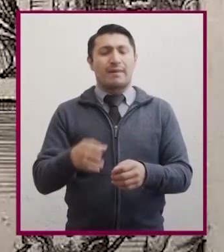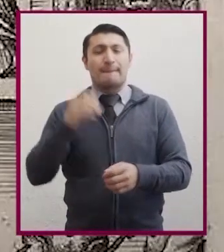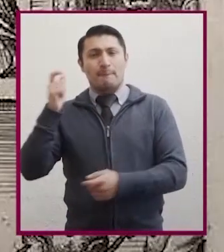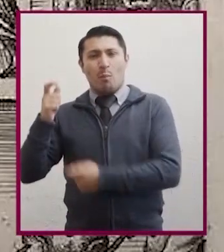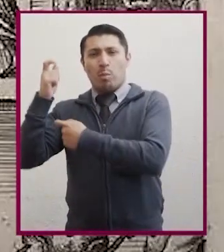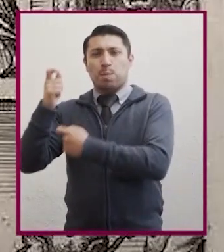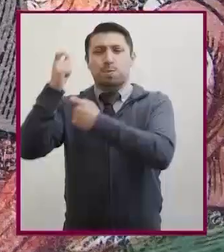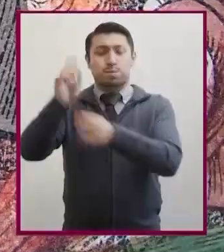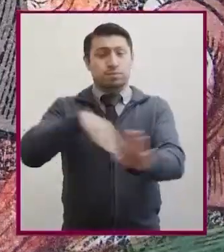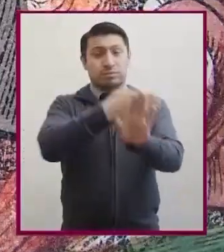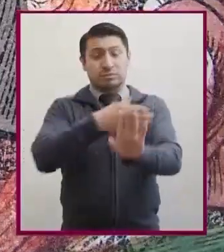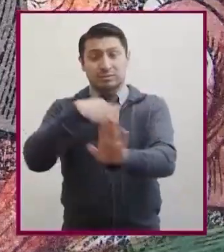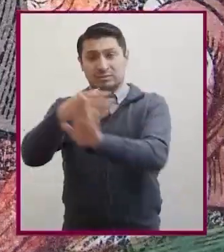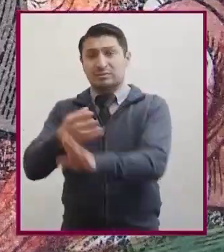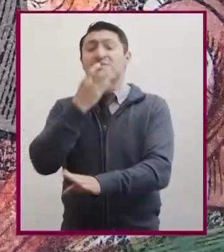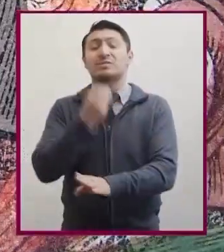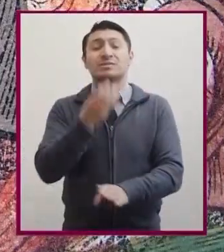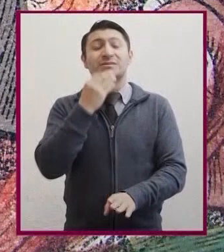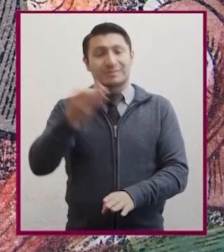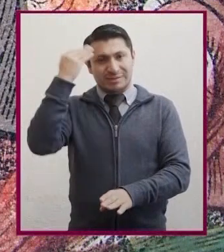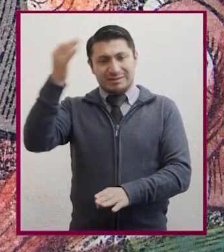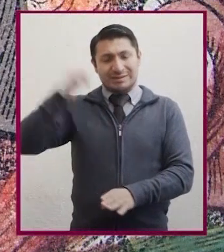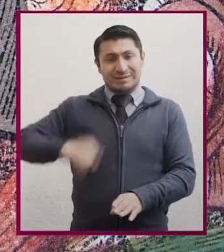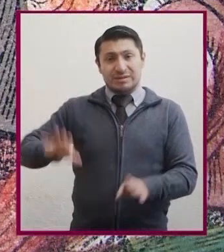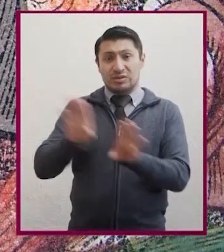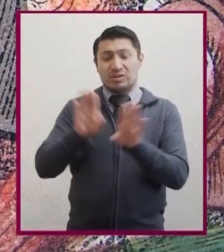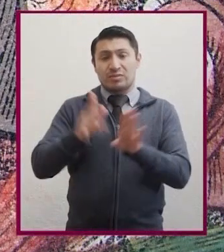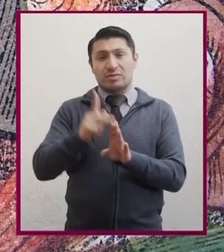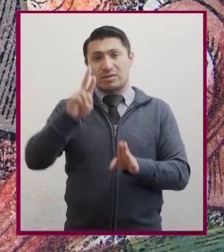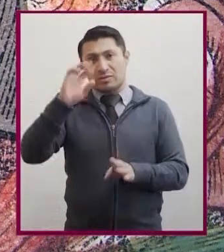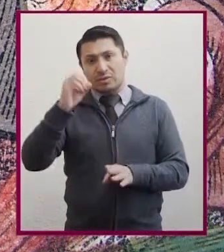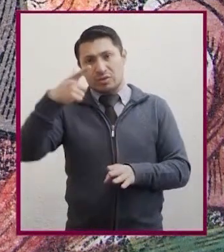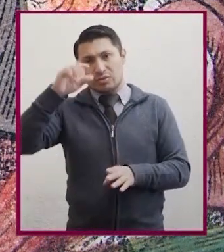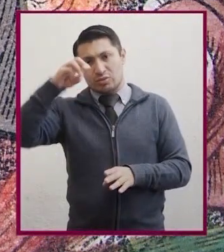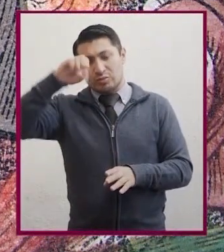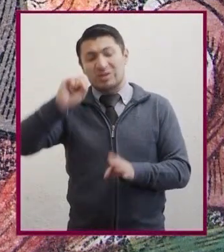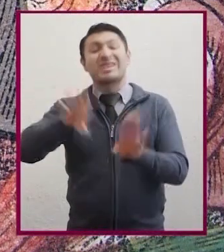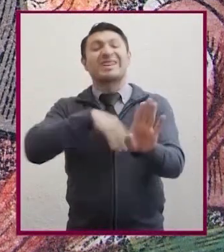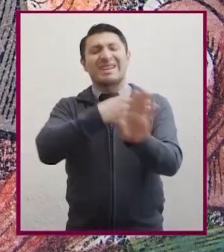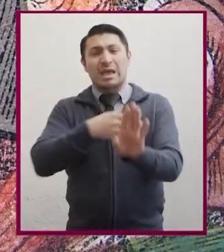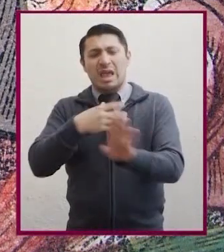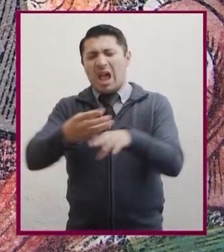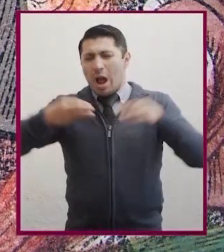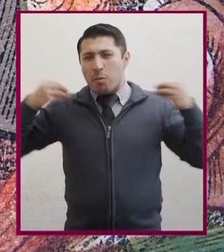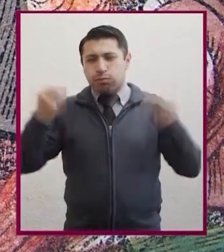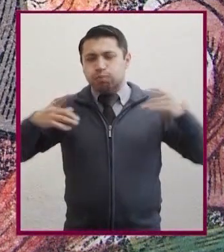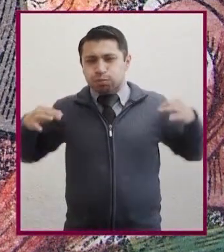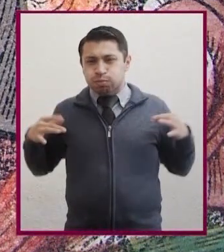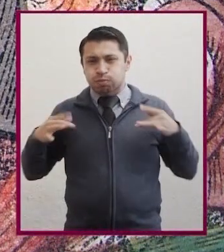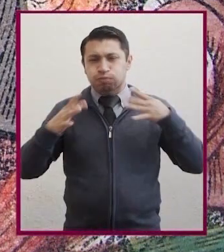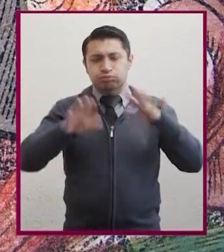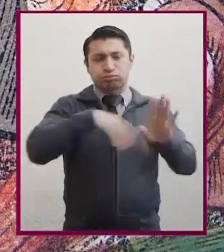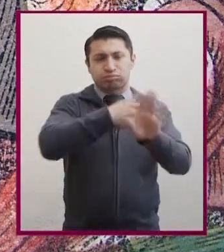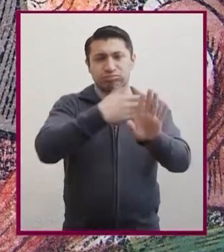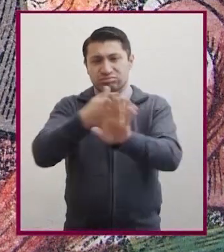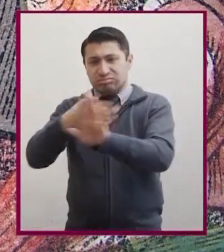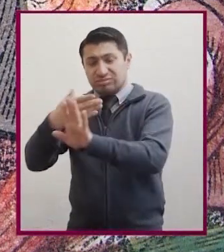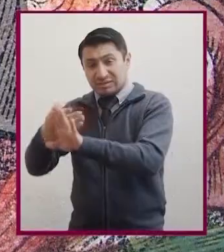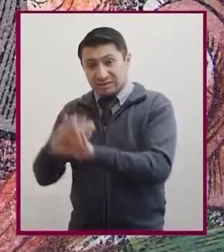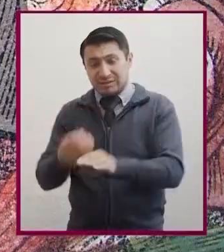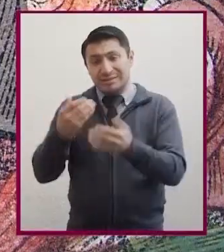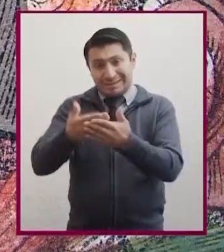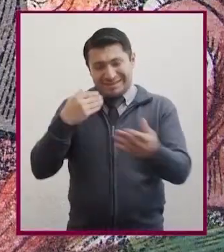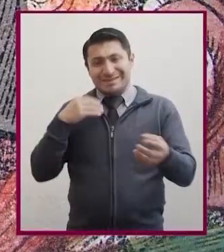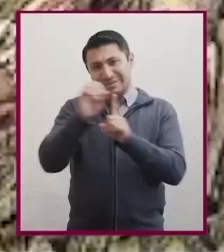de la época medieval sobresalen los pogromos, esto es, ataques o linchamientos multitudinarios espontáneos o